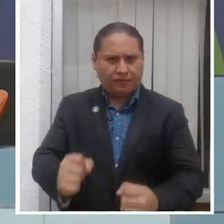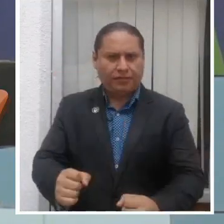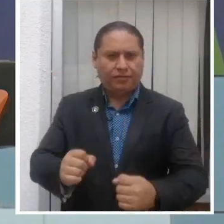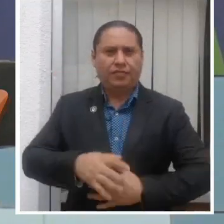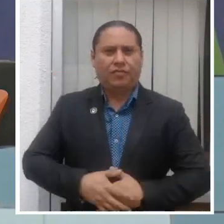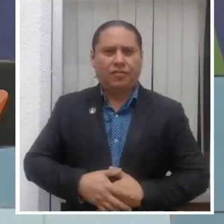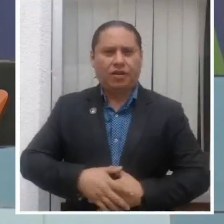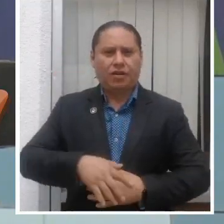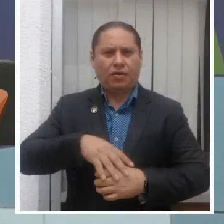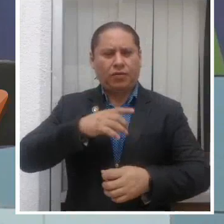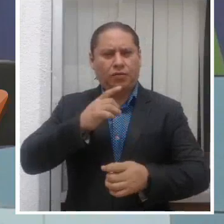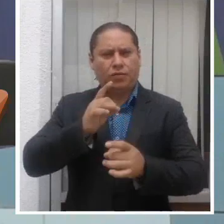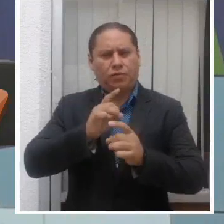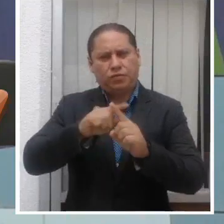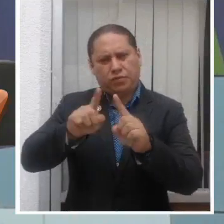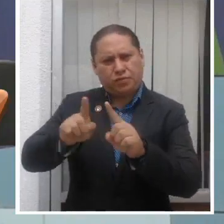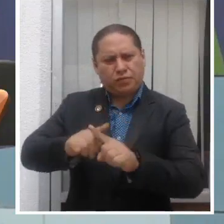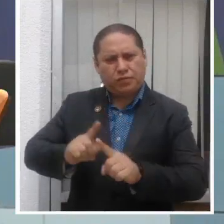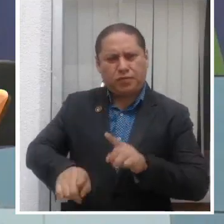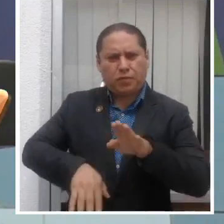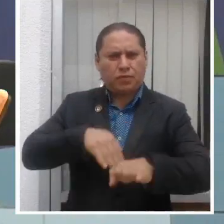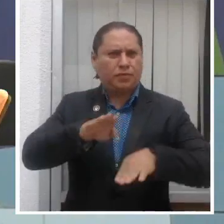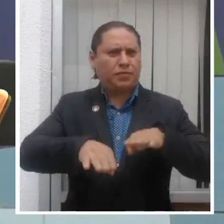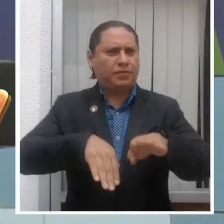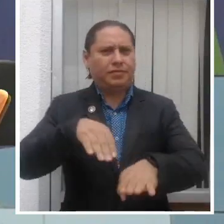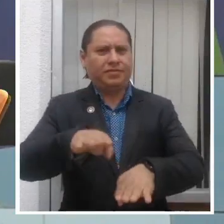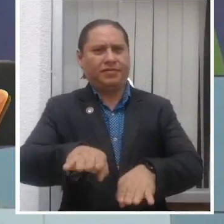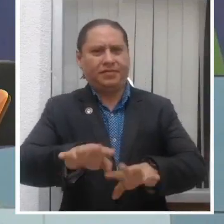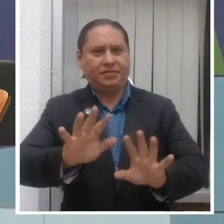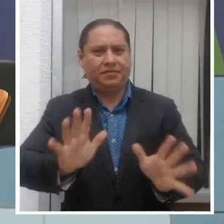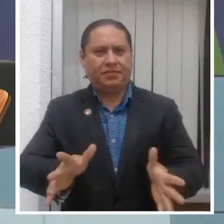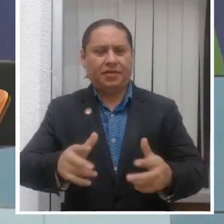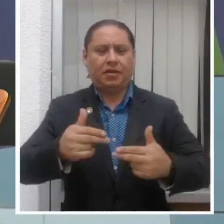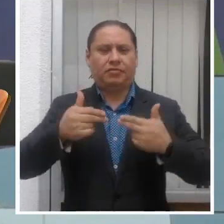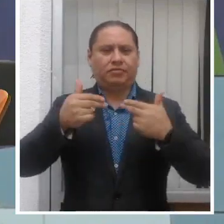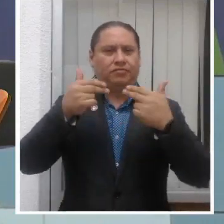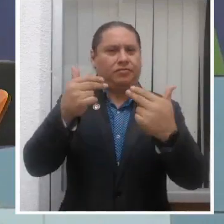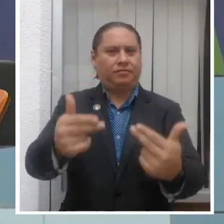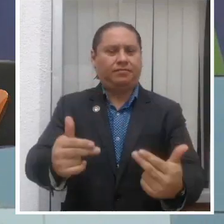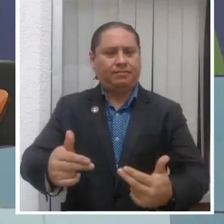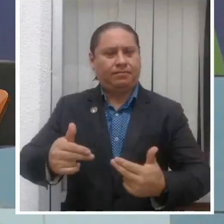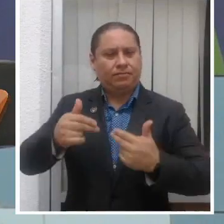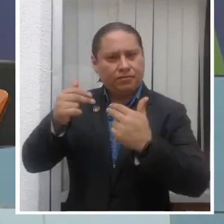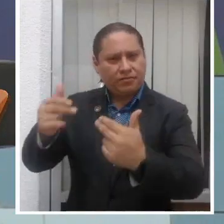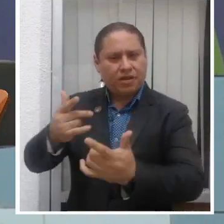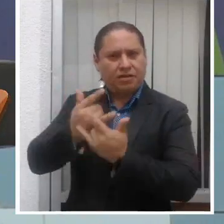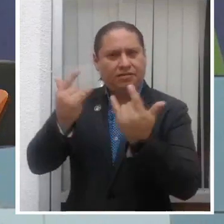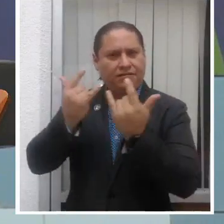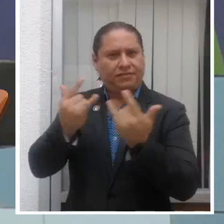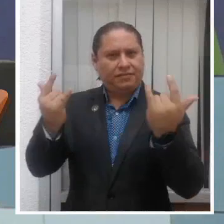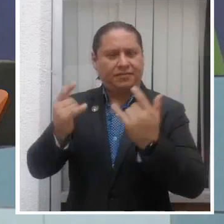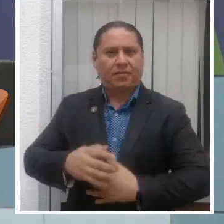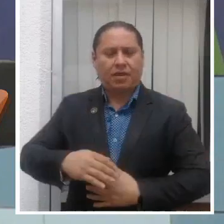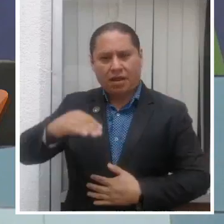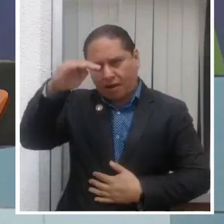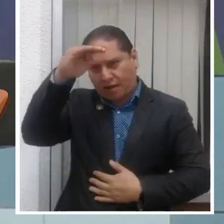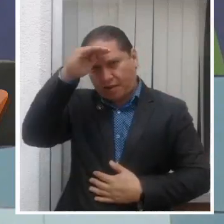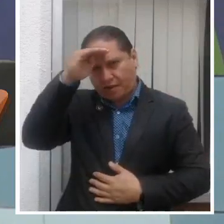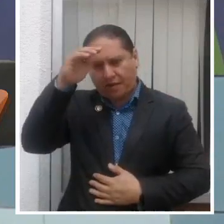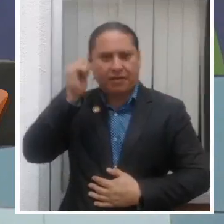que hay una infinidad de pasos que se quedarán marcados en la historia de nuestro estado. Siempre he